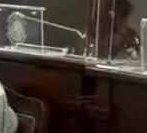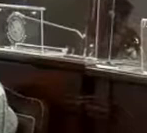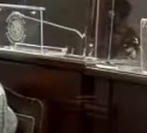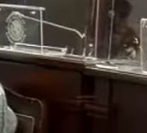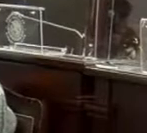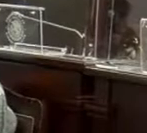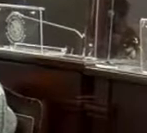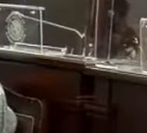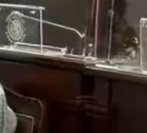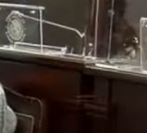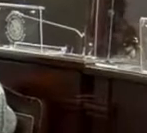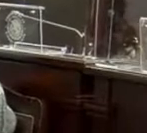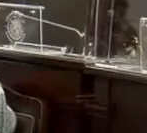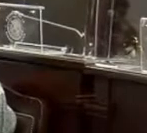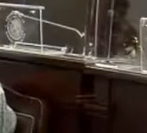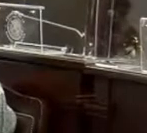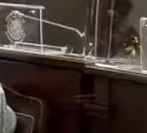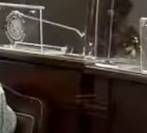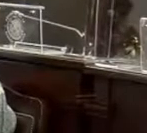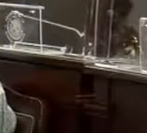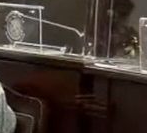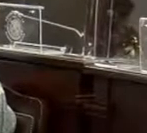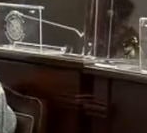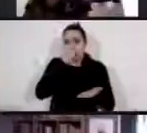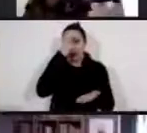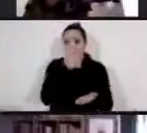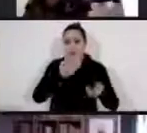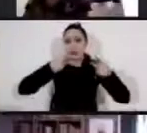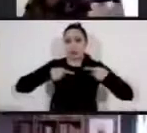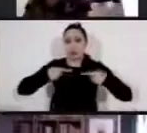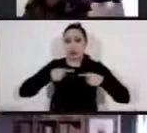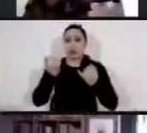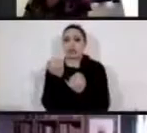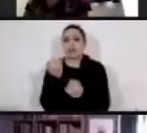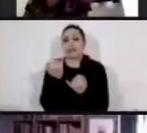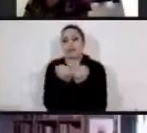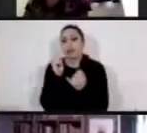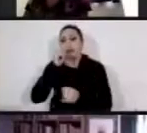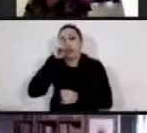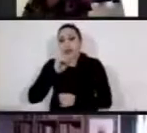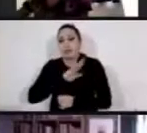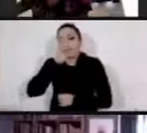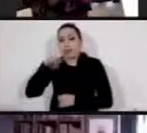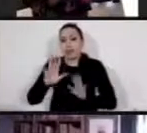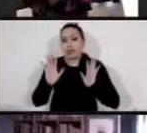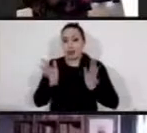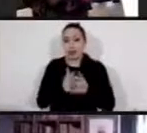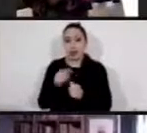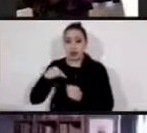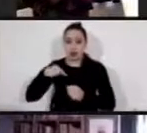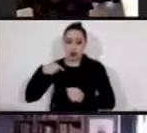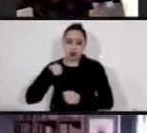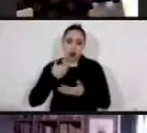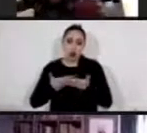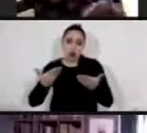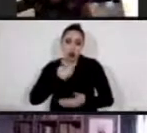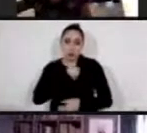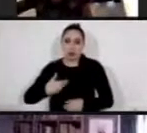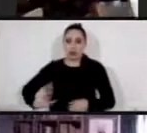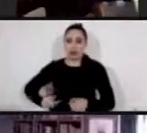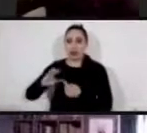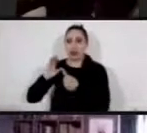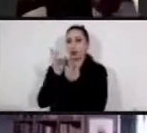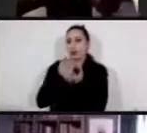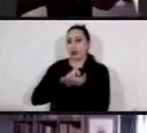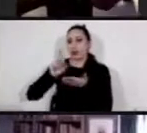Este galardón también va a nombre de ellas y ellos. La Comisión de Derechos Culturales, que tengo el honor de presidir,